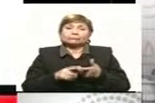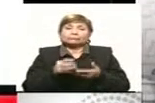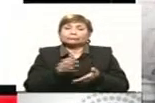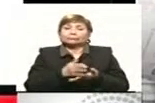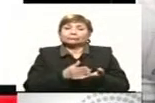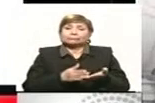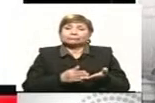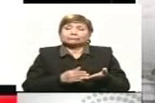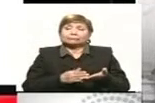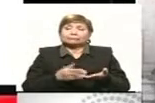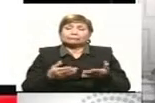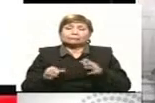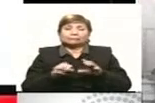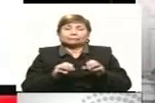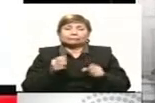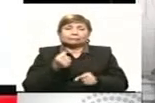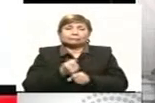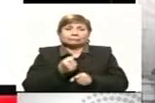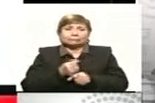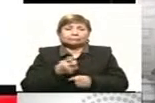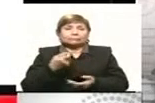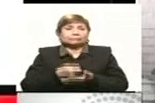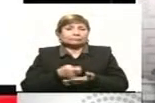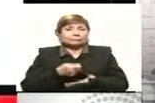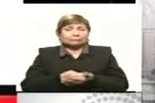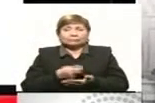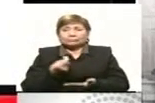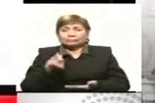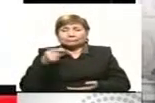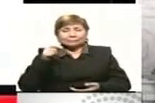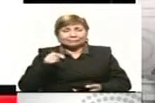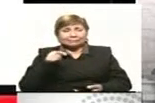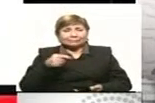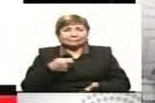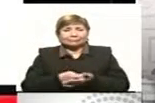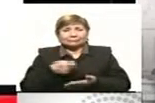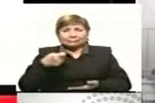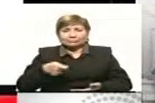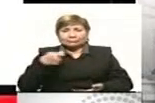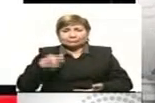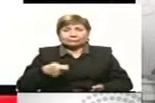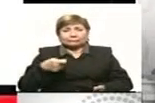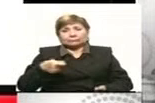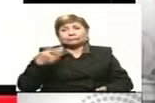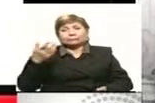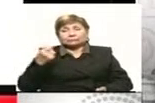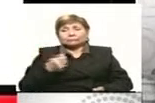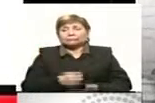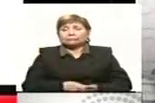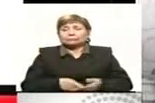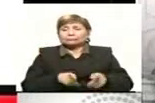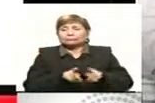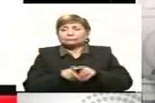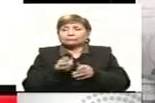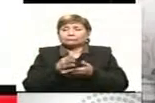del trabajo de la ONP, la mayor parte del dinero, del presupuesto aquí es pago de pensiones, ¿no? Y bueno, tiene una parte en realidad que tiene que